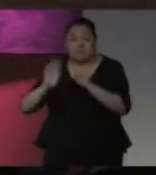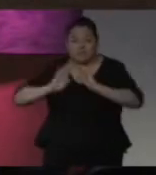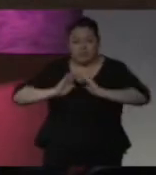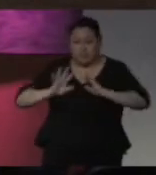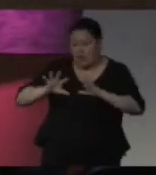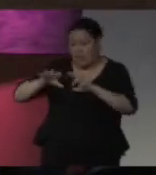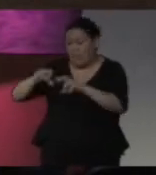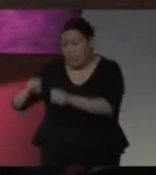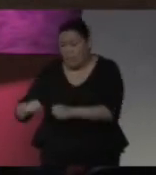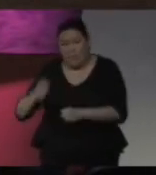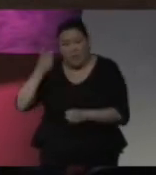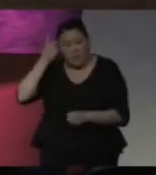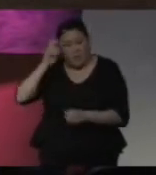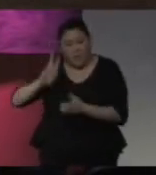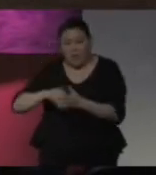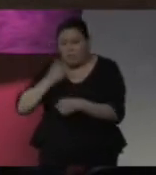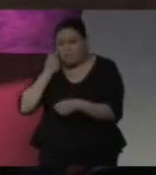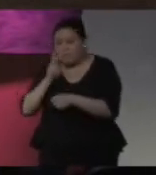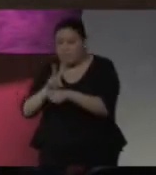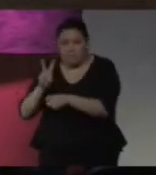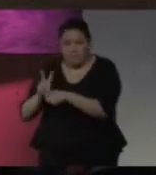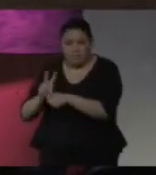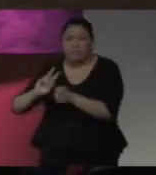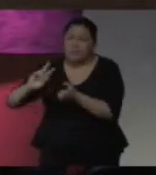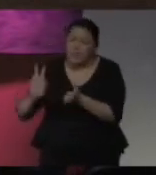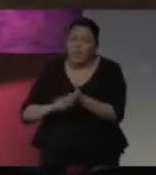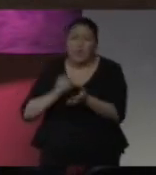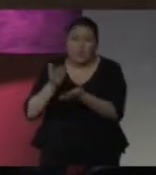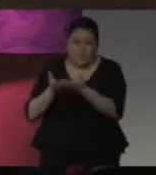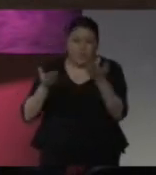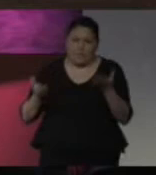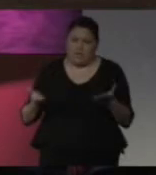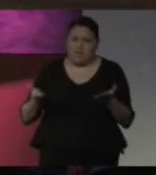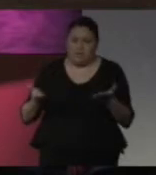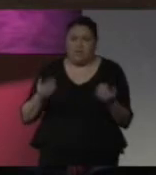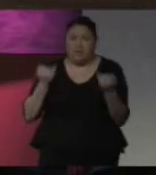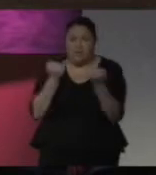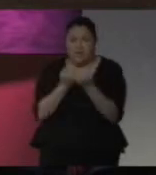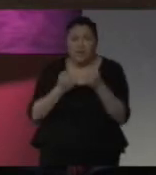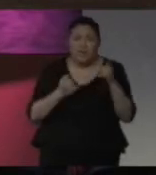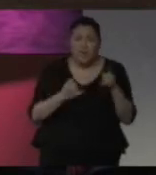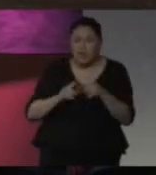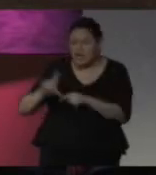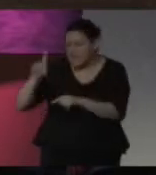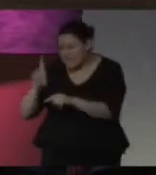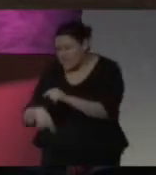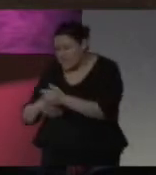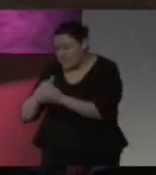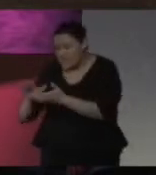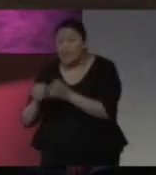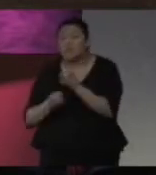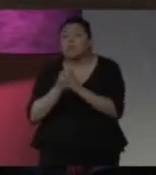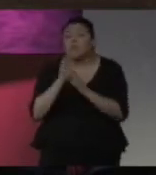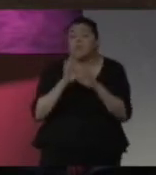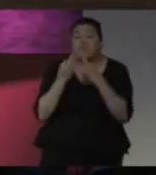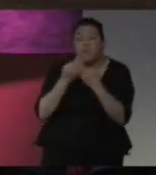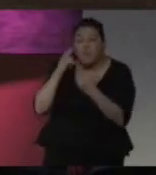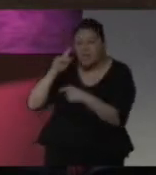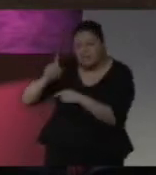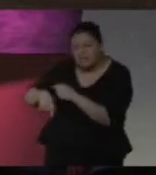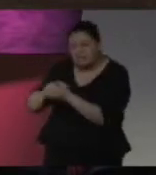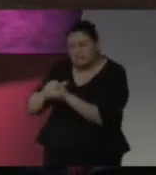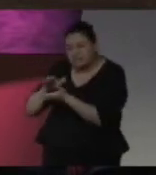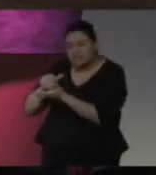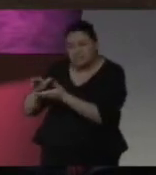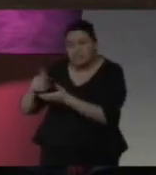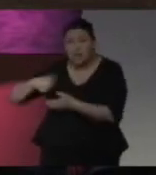hay una serie también de novedades en las estrategias del despojo. Así pues, las mujeres indígenas